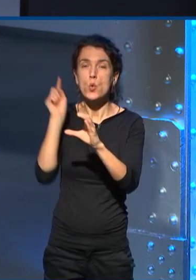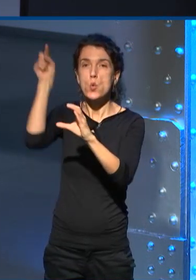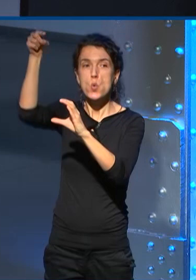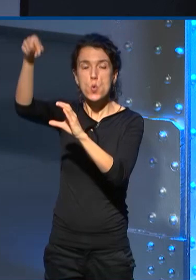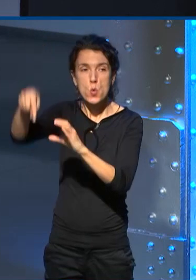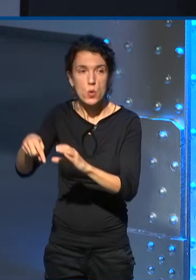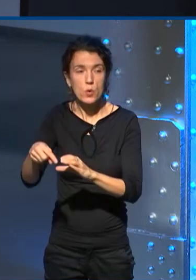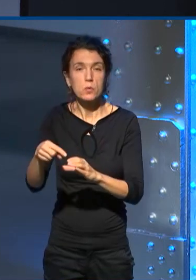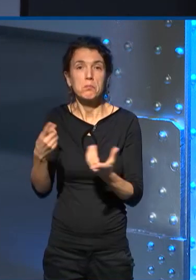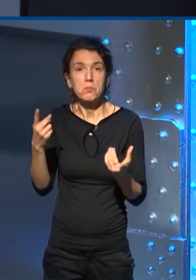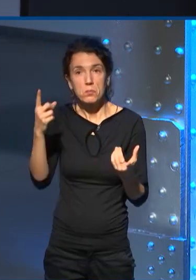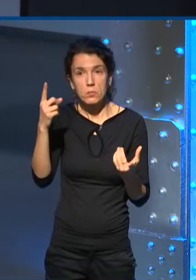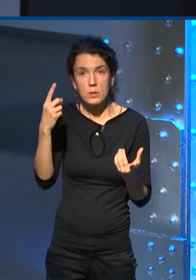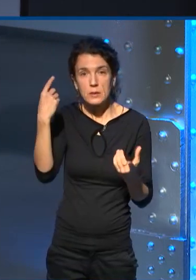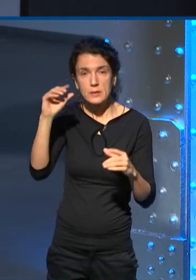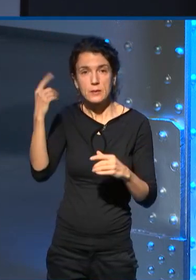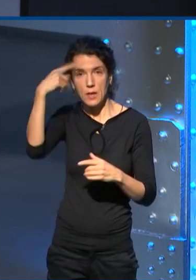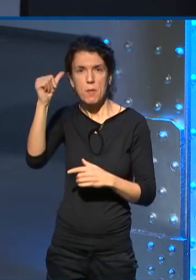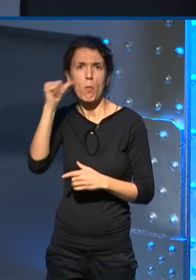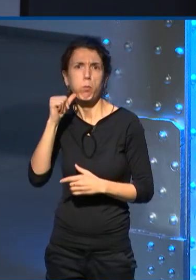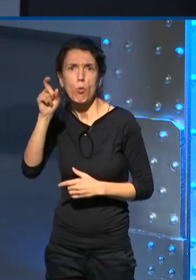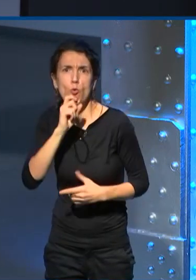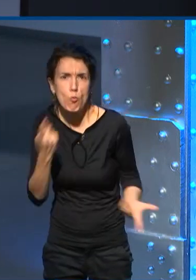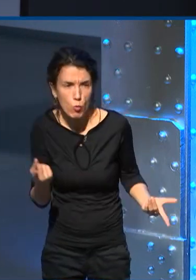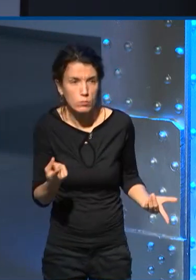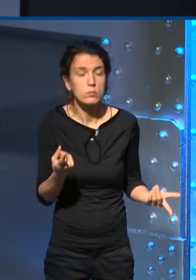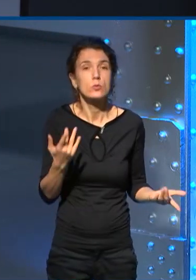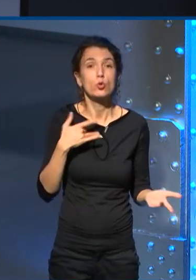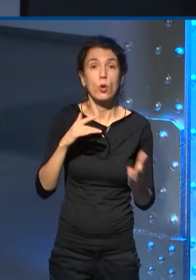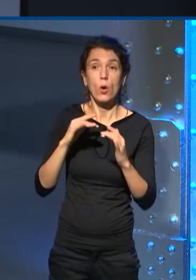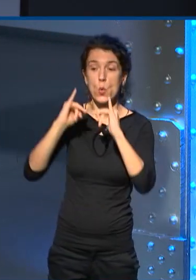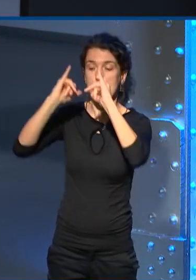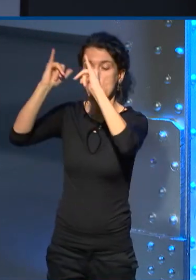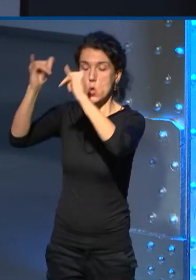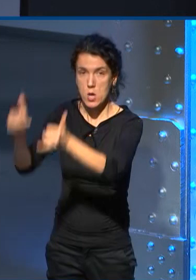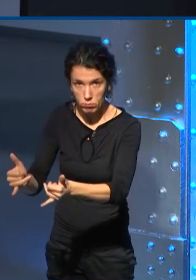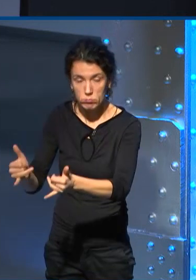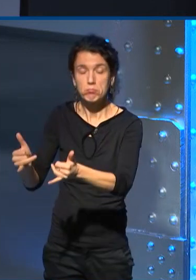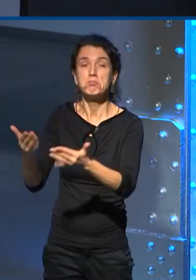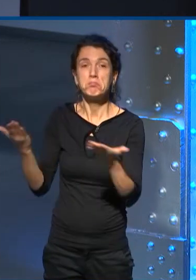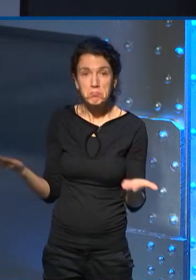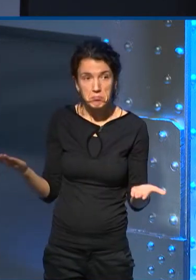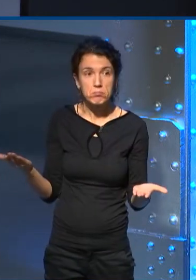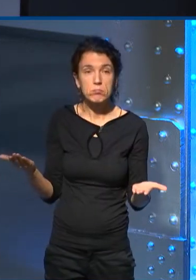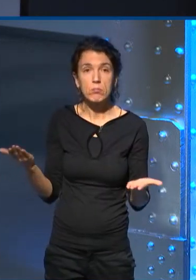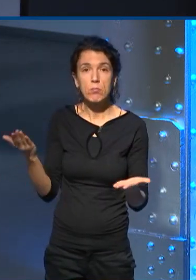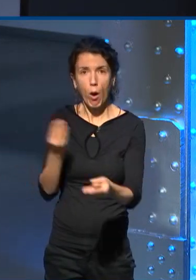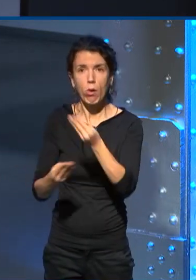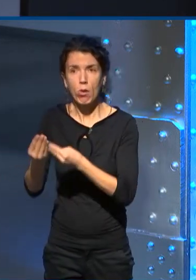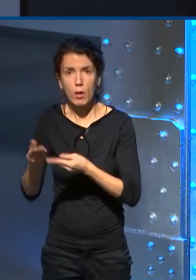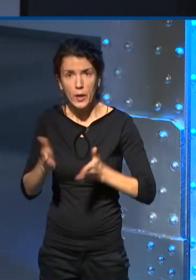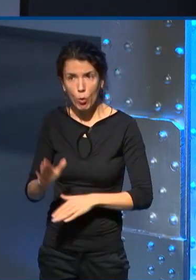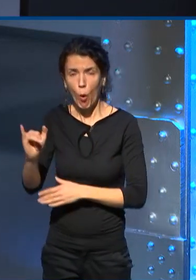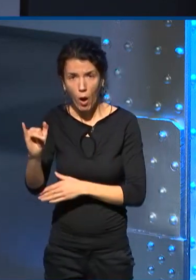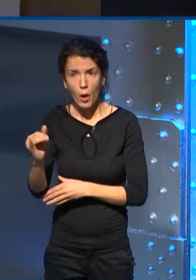dice, o no lo sabe, que está embarazada. Y entonces llega para allá y resulta que tiene un hijo. Y este